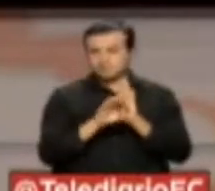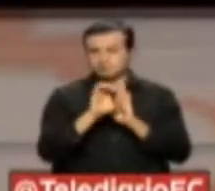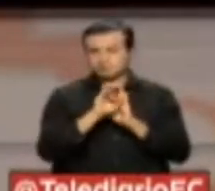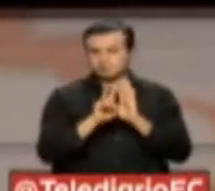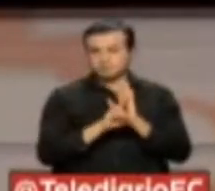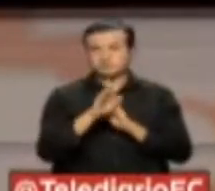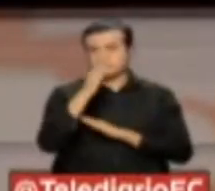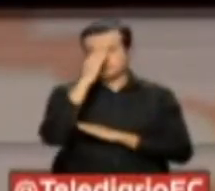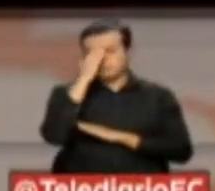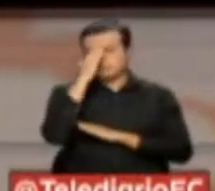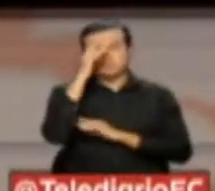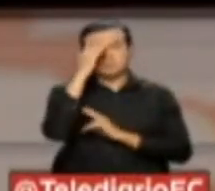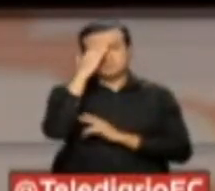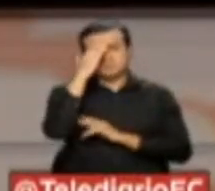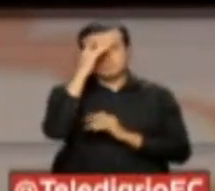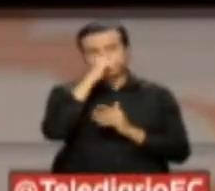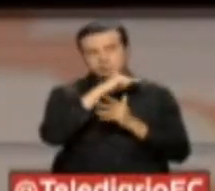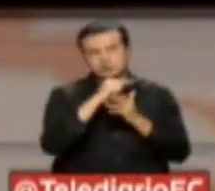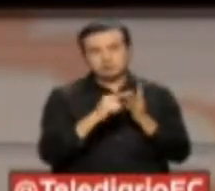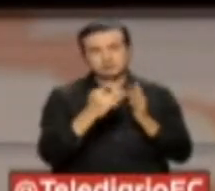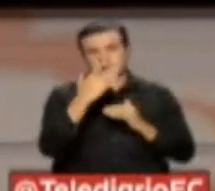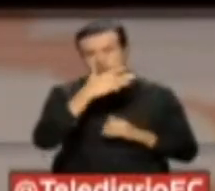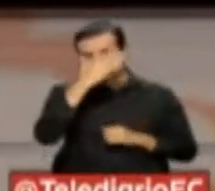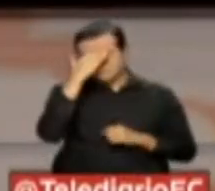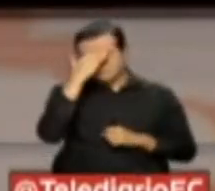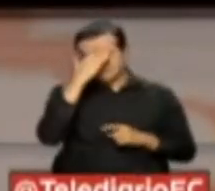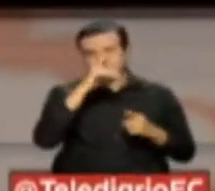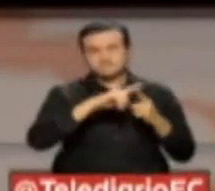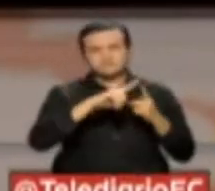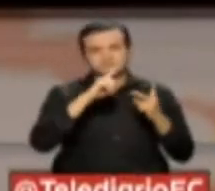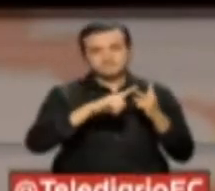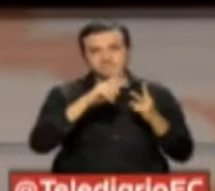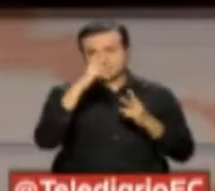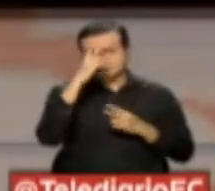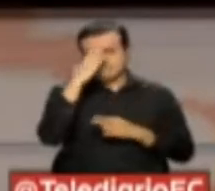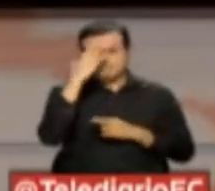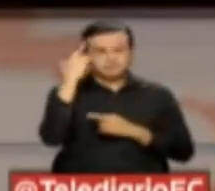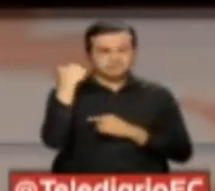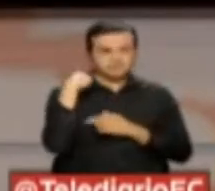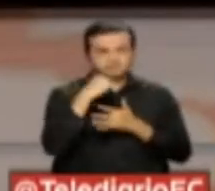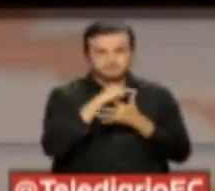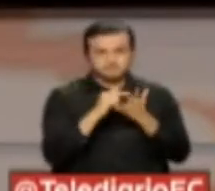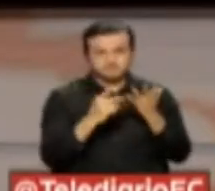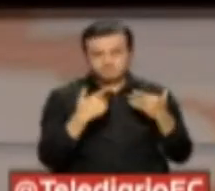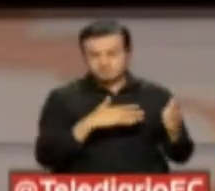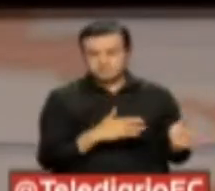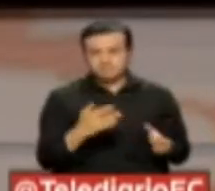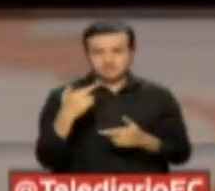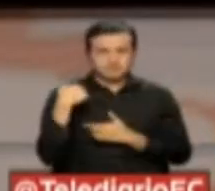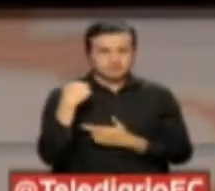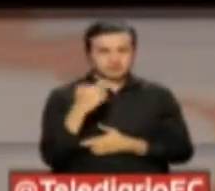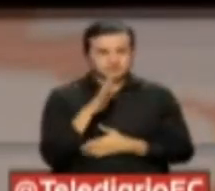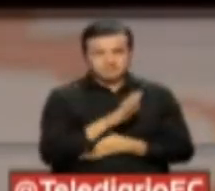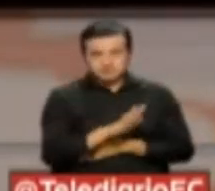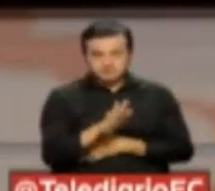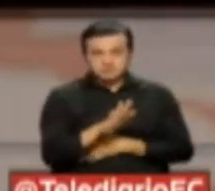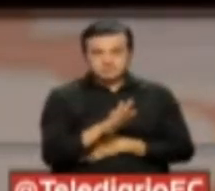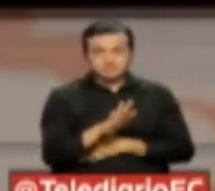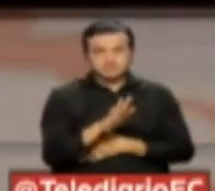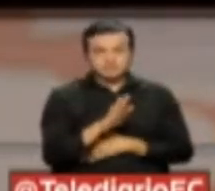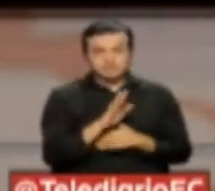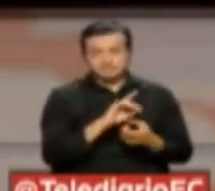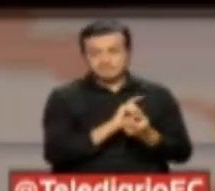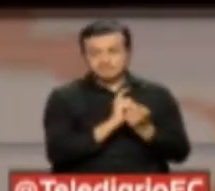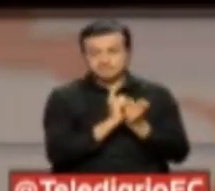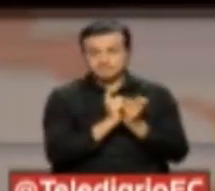conoce del tema que sabe lo que tiene que hacer y en funciones de encargado él va a tratar de que haya una